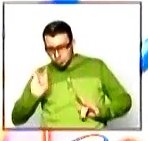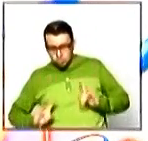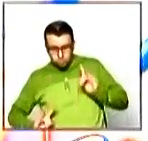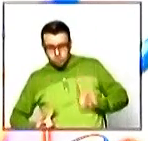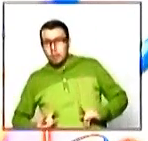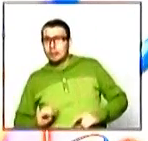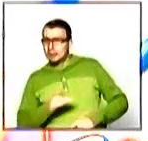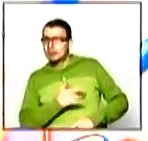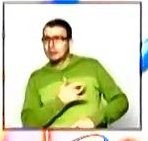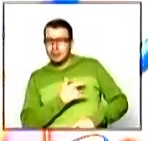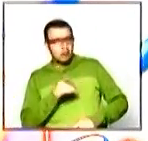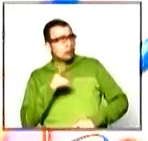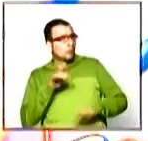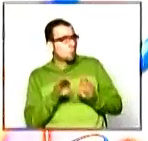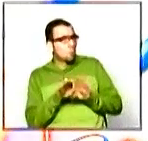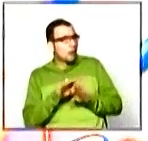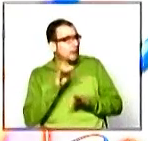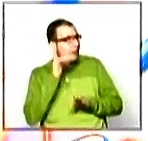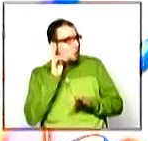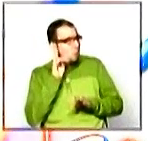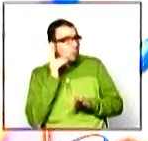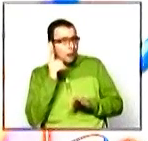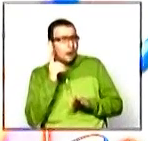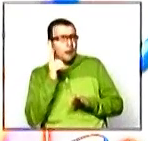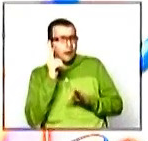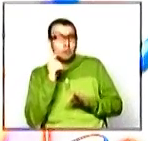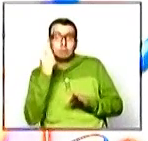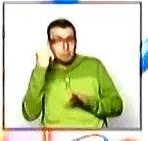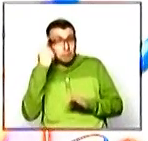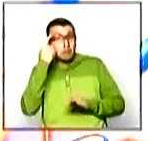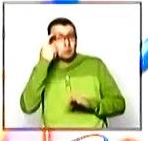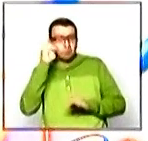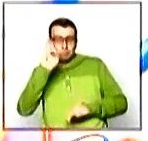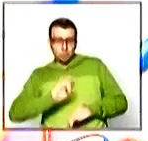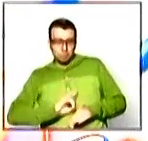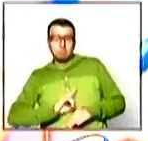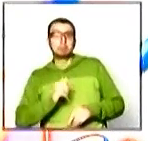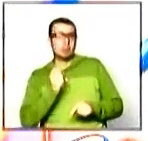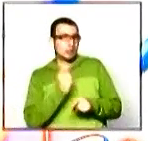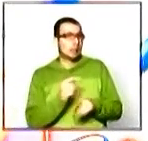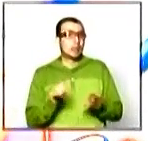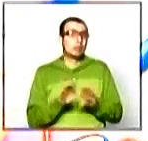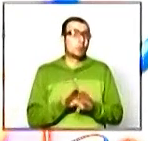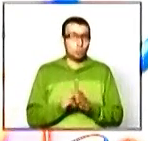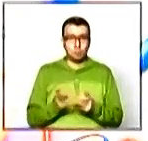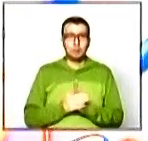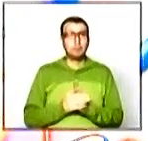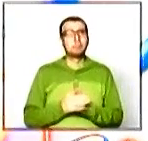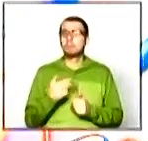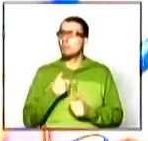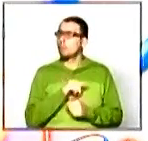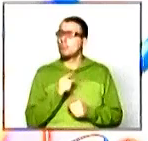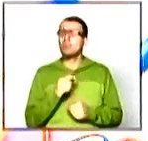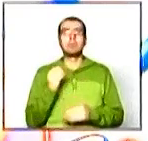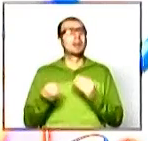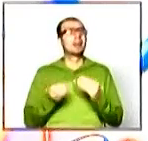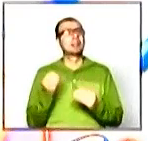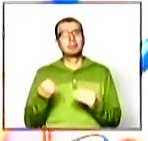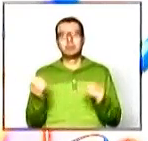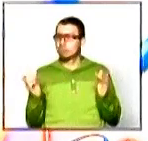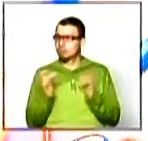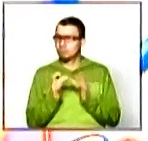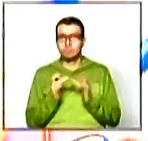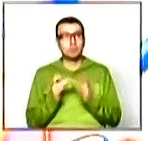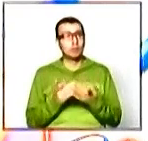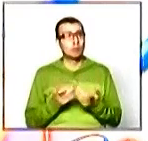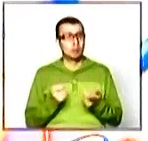susceptibles su comportamiento a esas irradiaciones de emoción que le estamos enviando. Entonces lo que hacemos con la terapia reconectiva no es solamente estabilizar